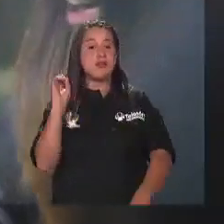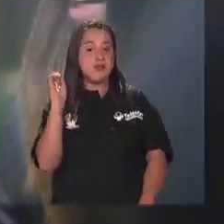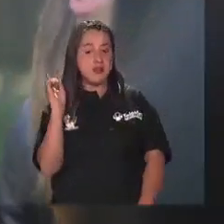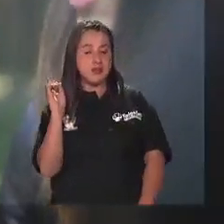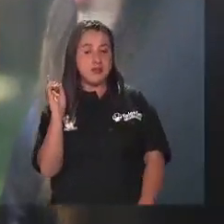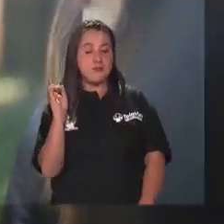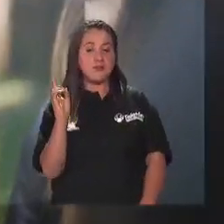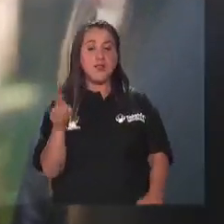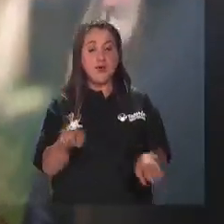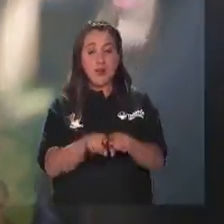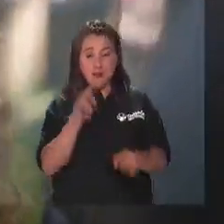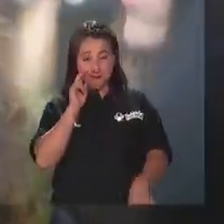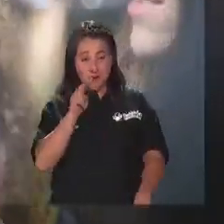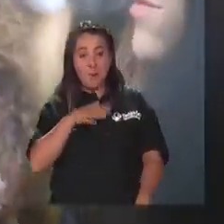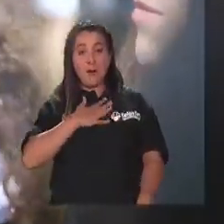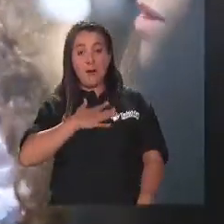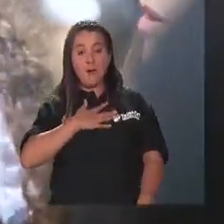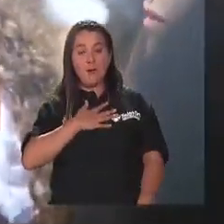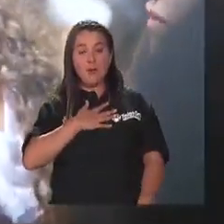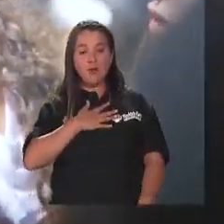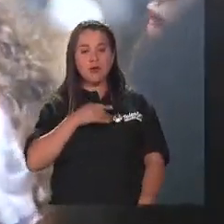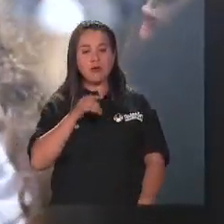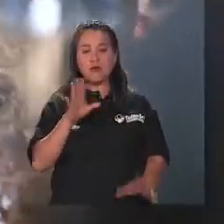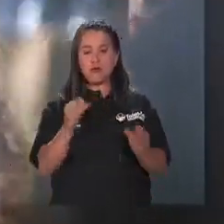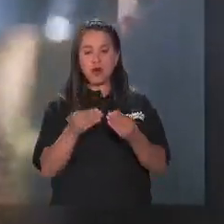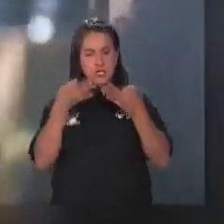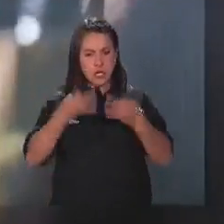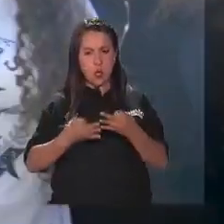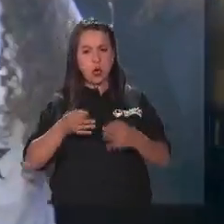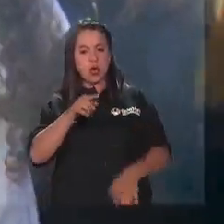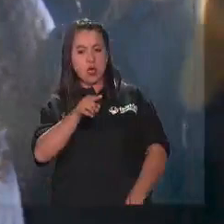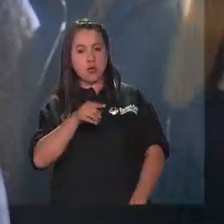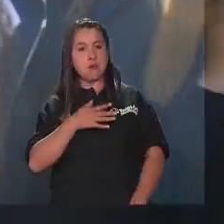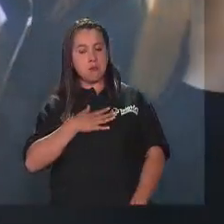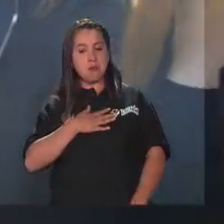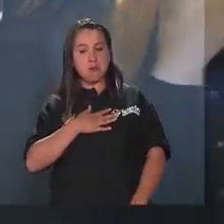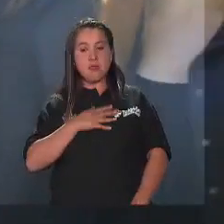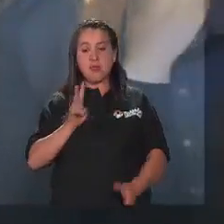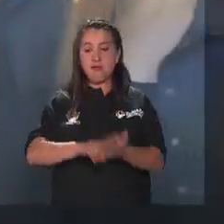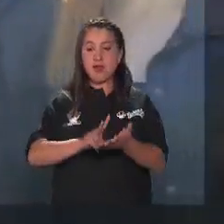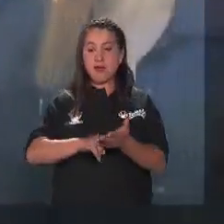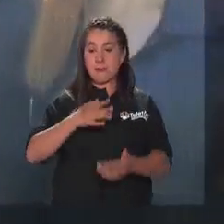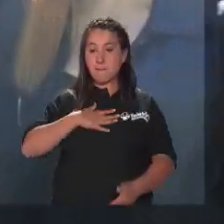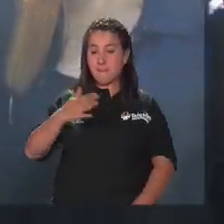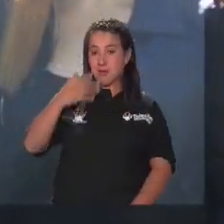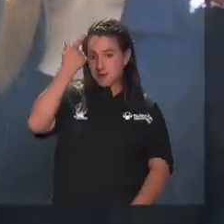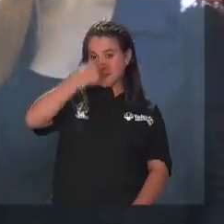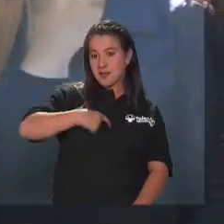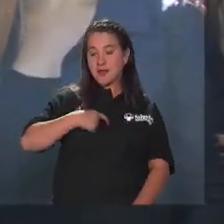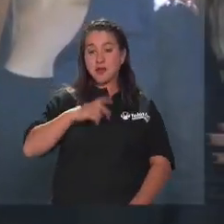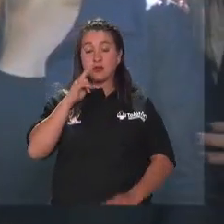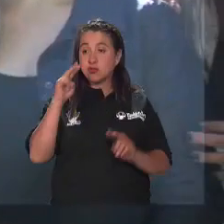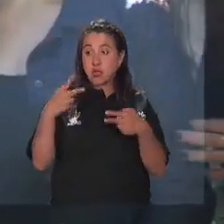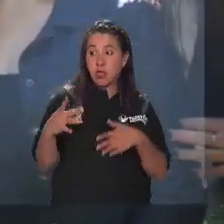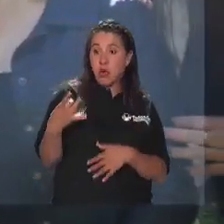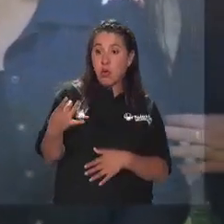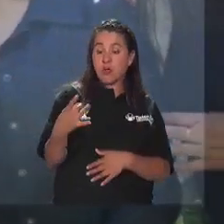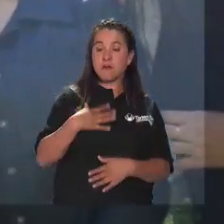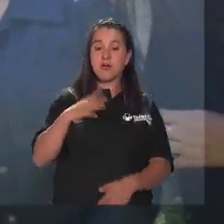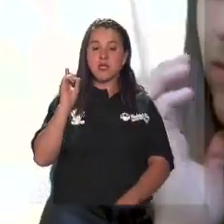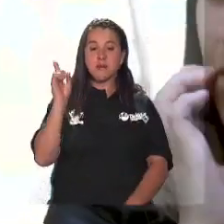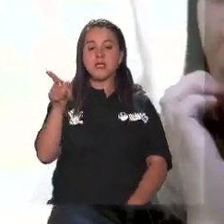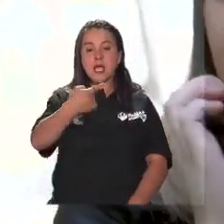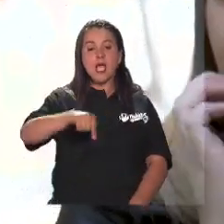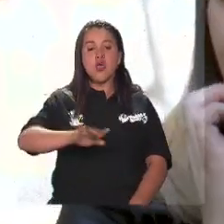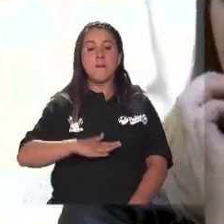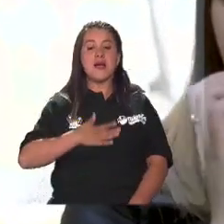lo que igual me gusta es que como que eres muy segura de ti misma. Es verdad que mi personalidad hace que los demás no se den cuenta de mi discapacidad, pero ellos